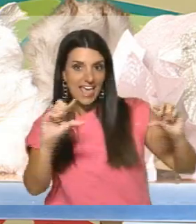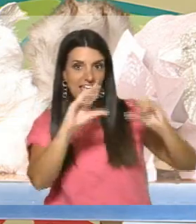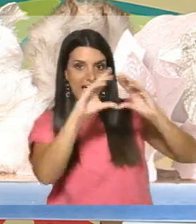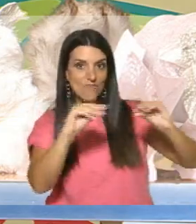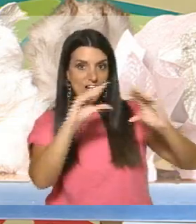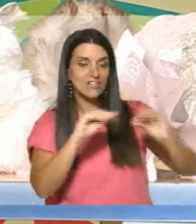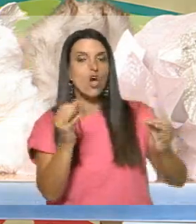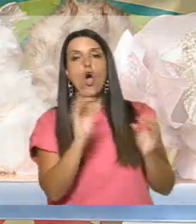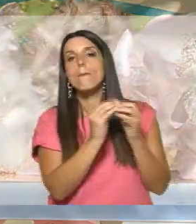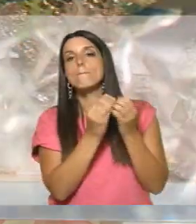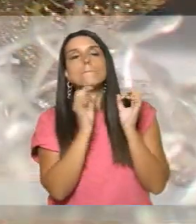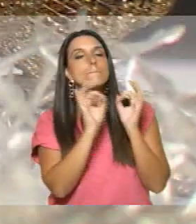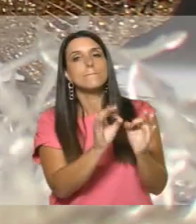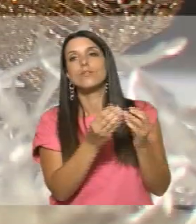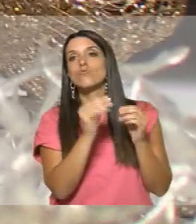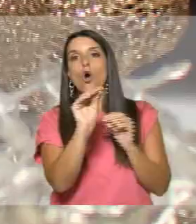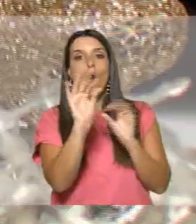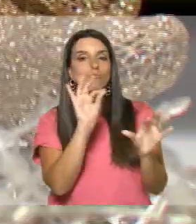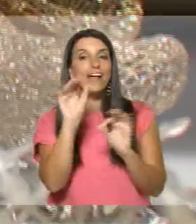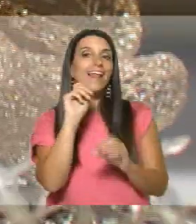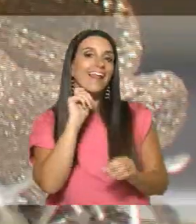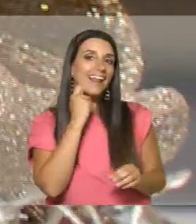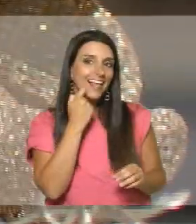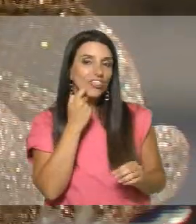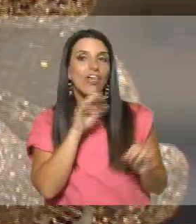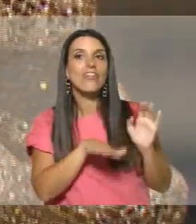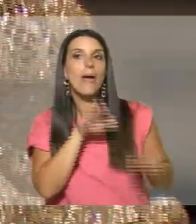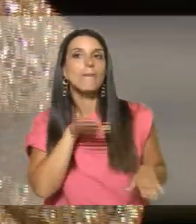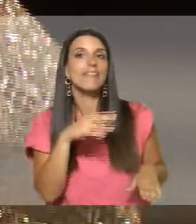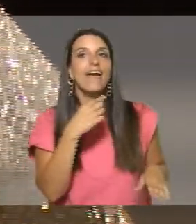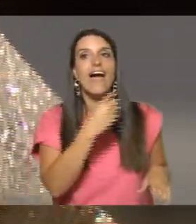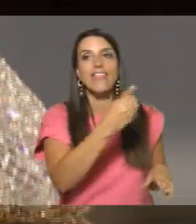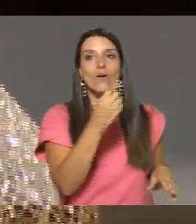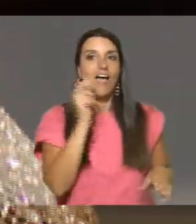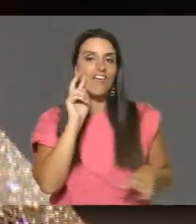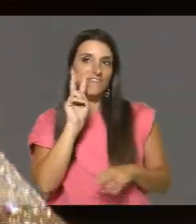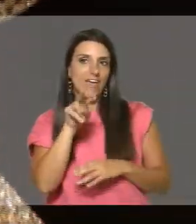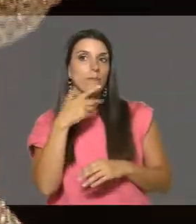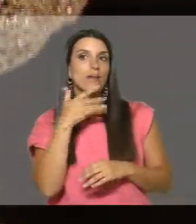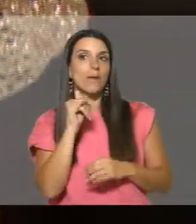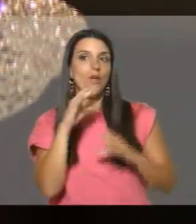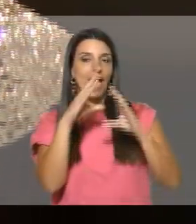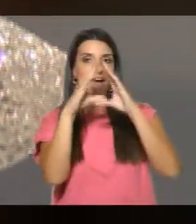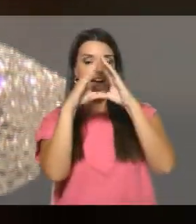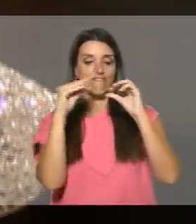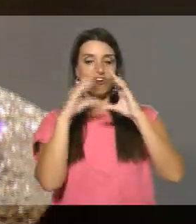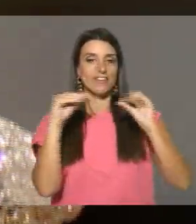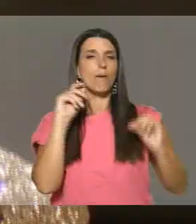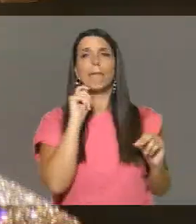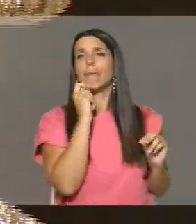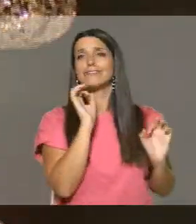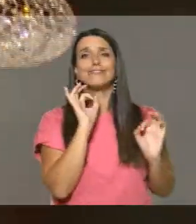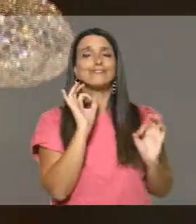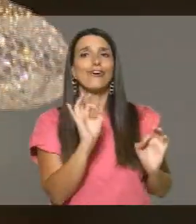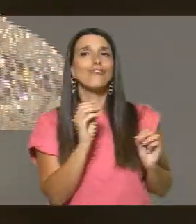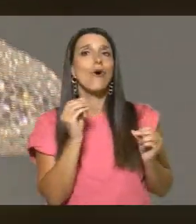La verdad que tenés muchas opciones, porque además eso es lo lindo, ¿no? Según el gusto de cada uno, ahí estamos viendo, por ejemplo, este pinito que está buenísimo, porque es como para